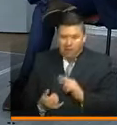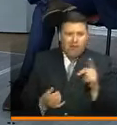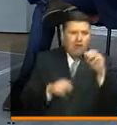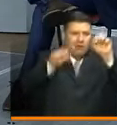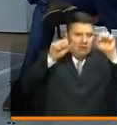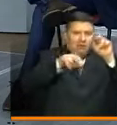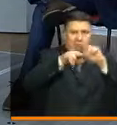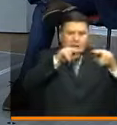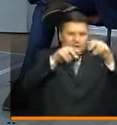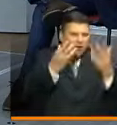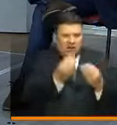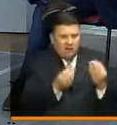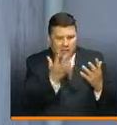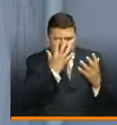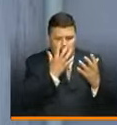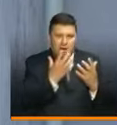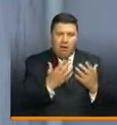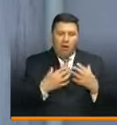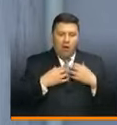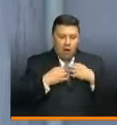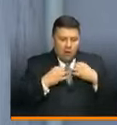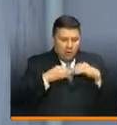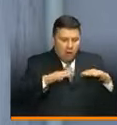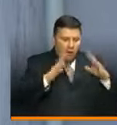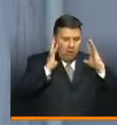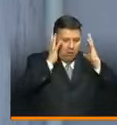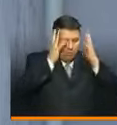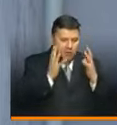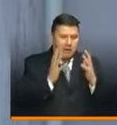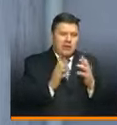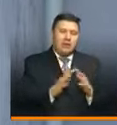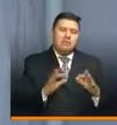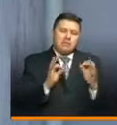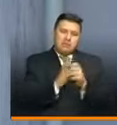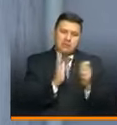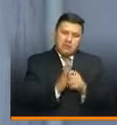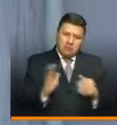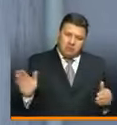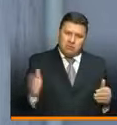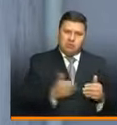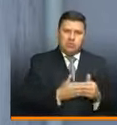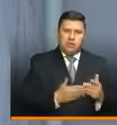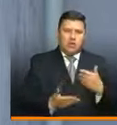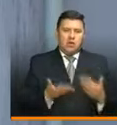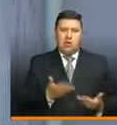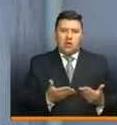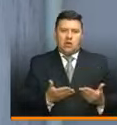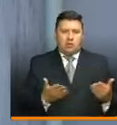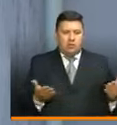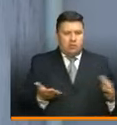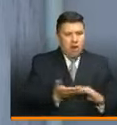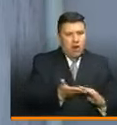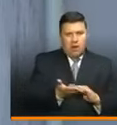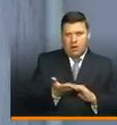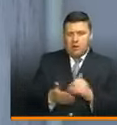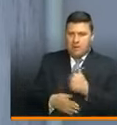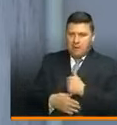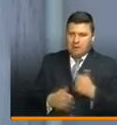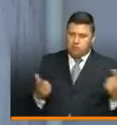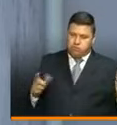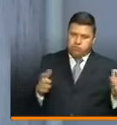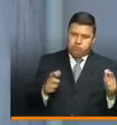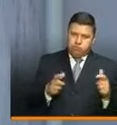protección adicional que puede ser un textil o puede ser casco, pero que termine de cerrar todos los posibles caminos y que uno minimice